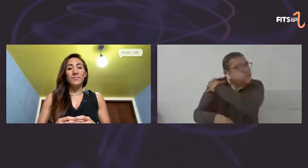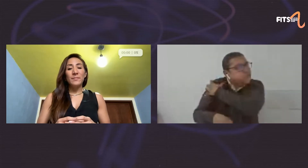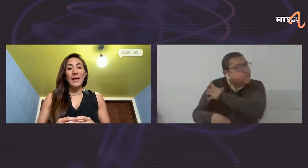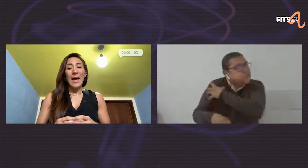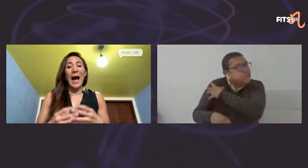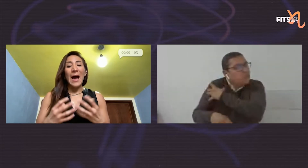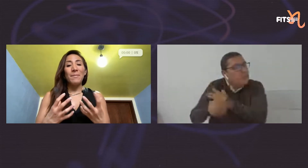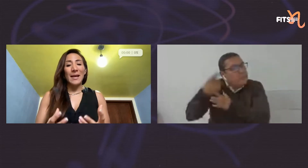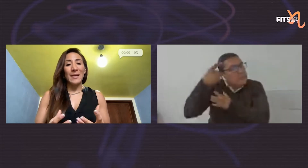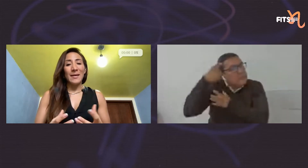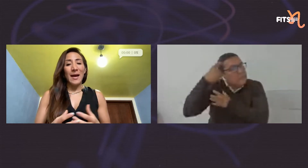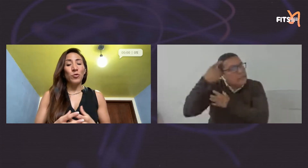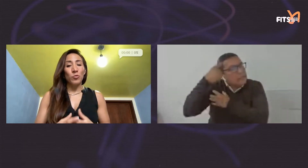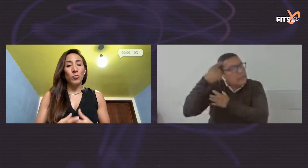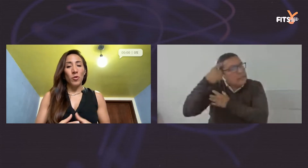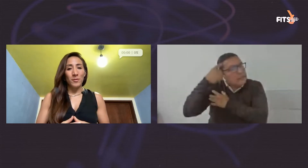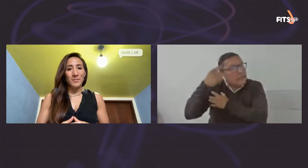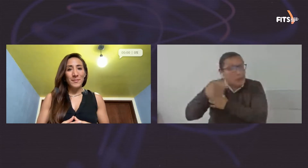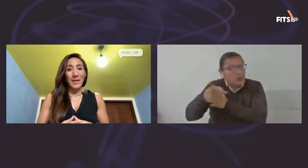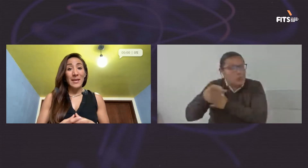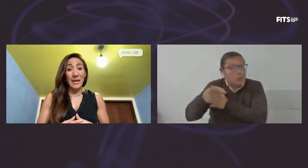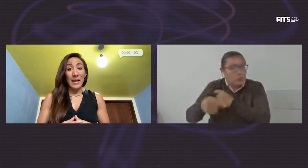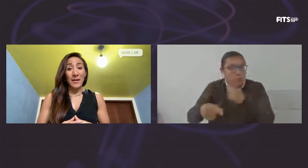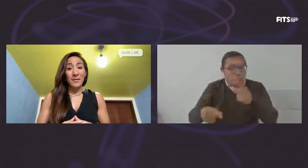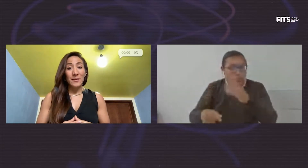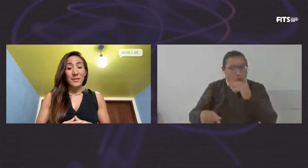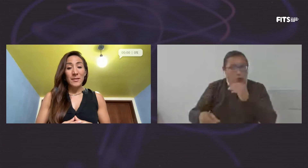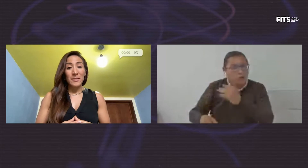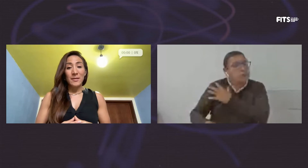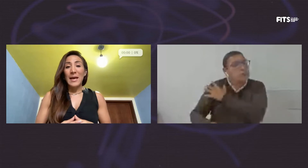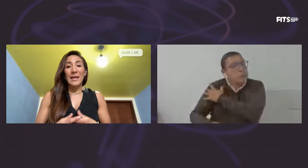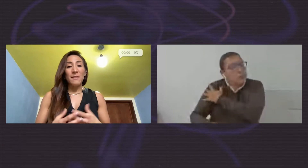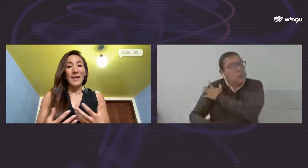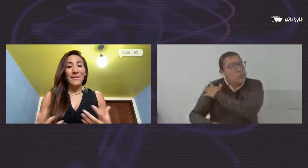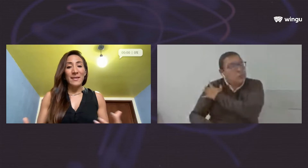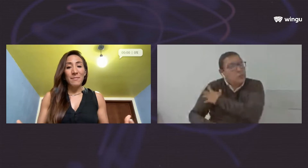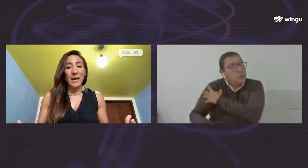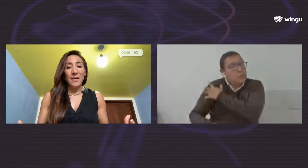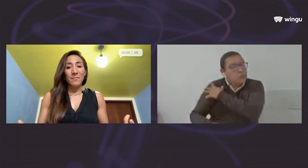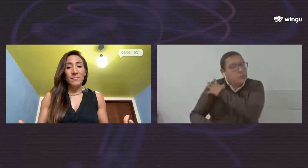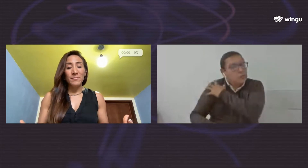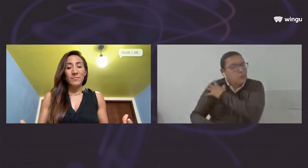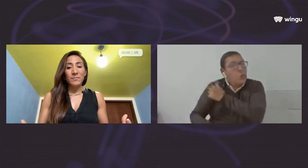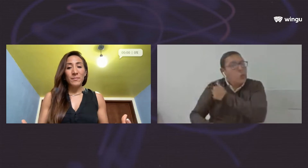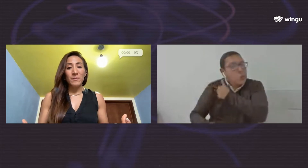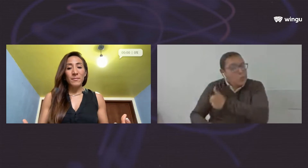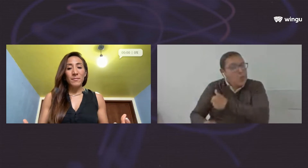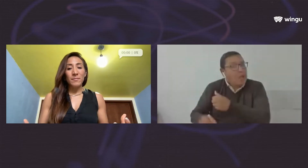Piensa, háblale a tu hombro y dile, eres flexible,